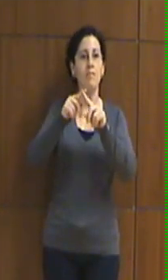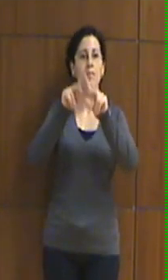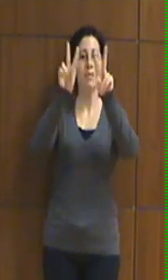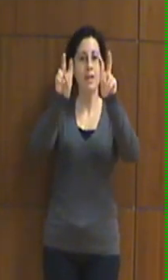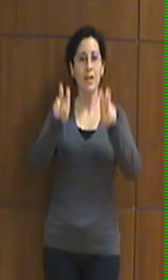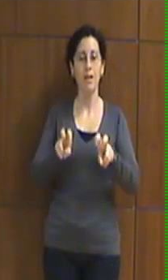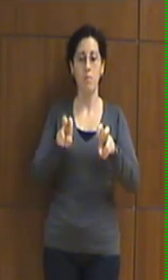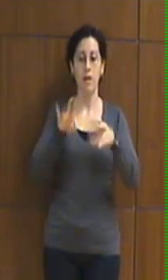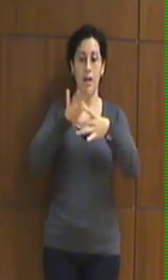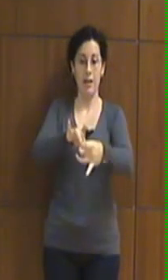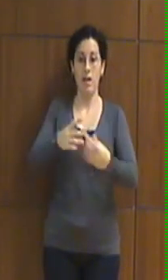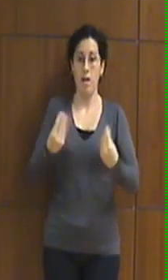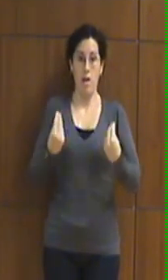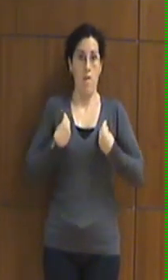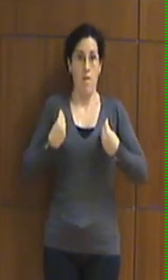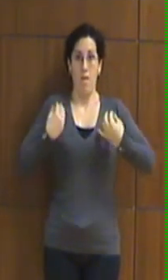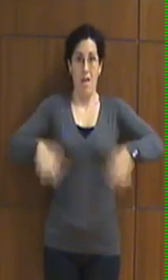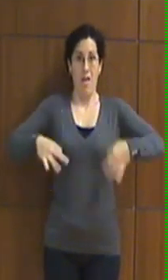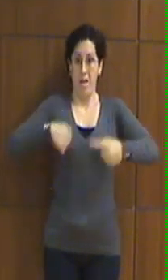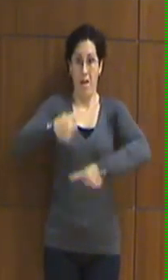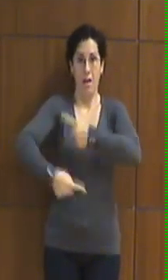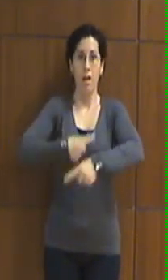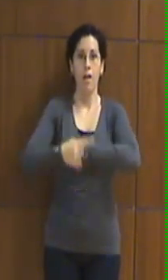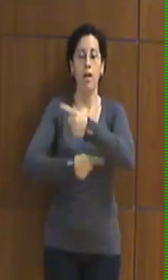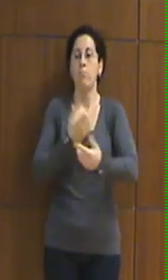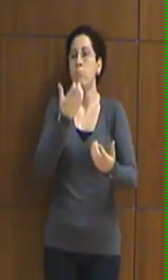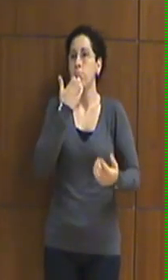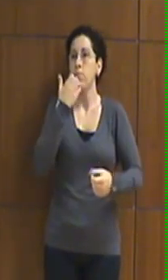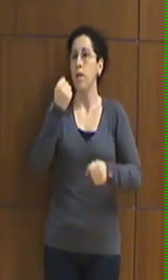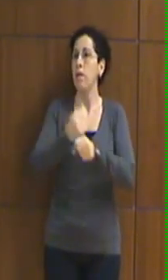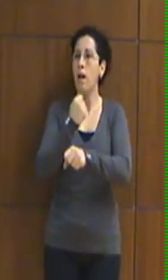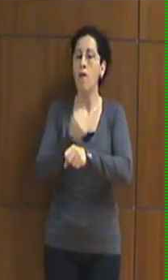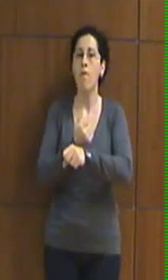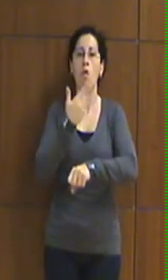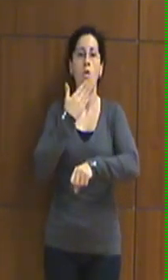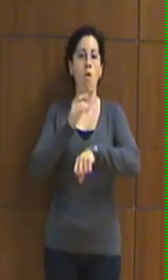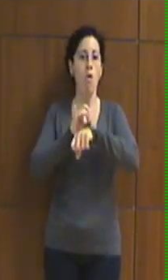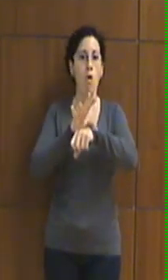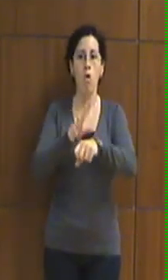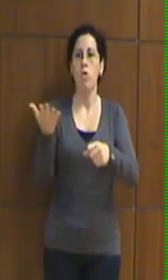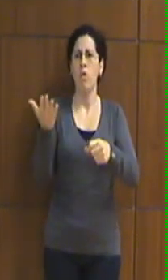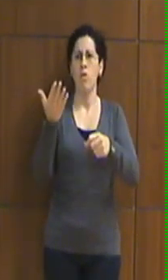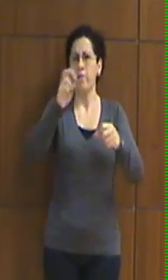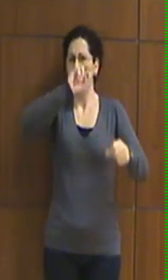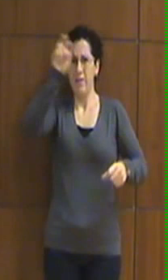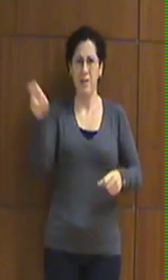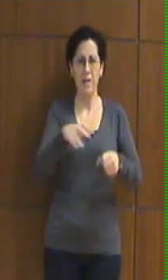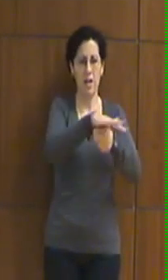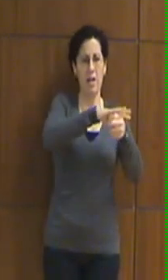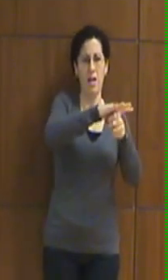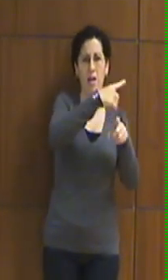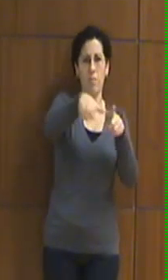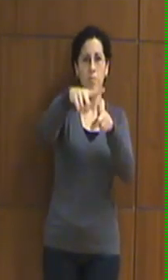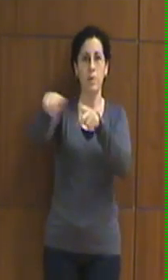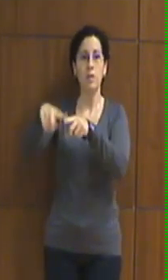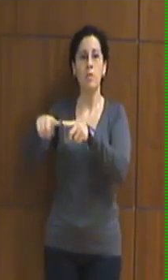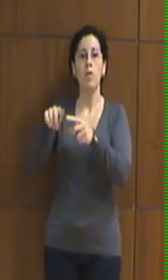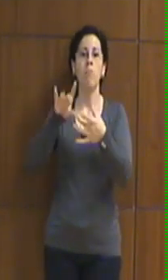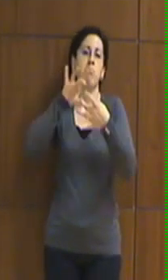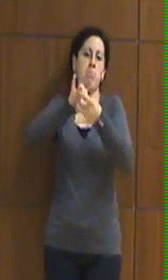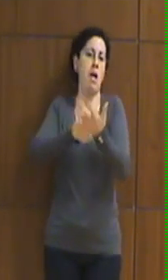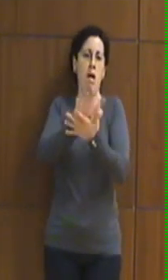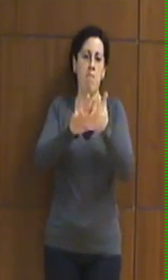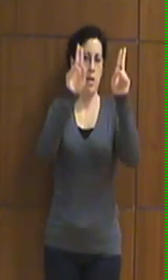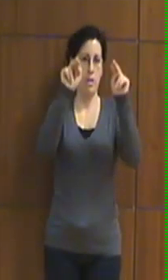aspectos de la vida cotidiana, de ámbitos de trabajo, de ocio, de actuación. En este caso nos centraremos en el mundo del empleo y